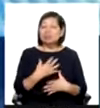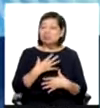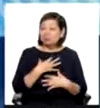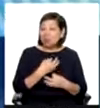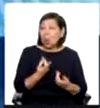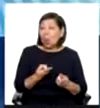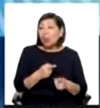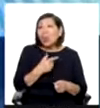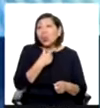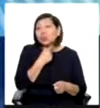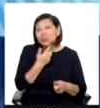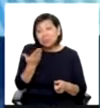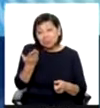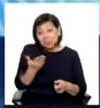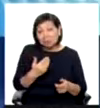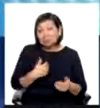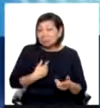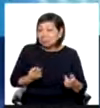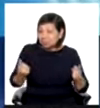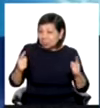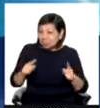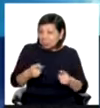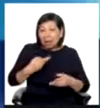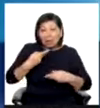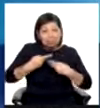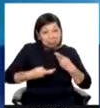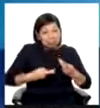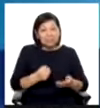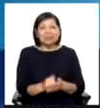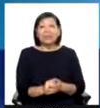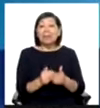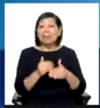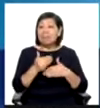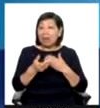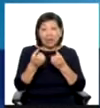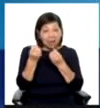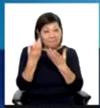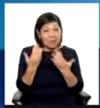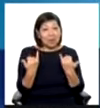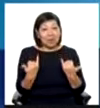y cuando quieran, nosotros disponibles de poder ampliar la